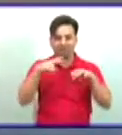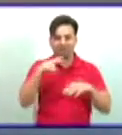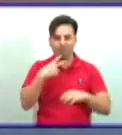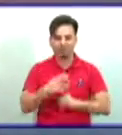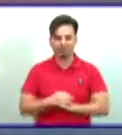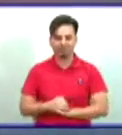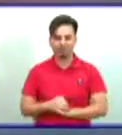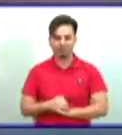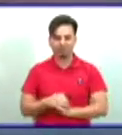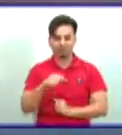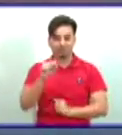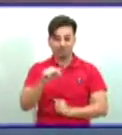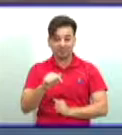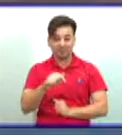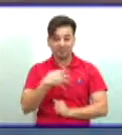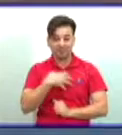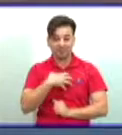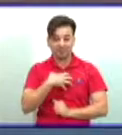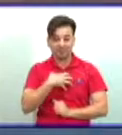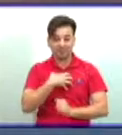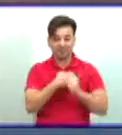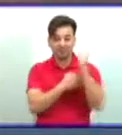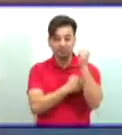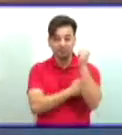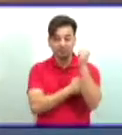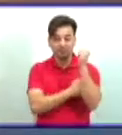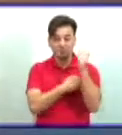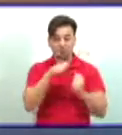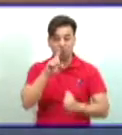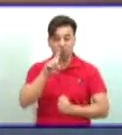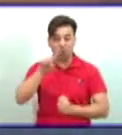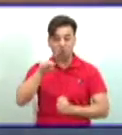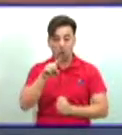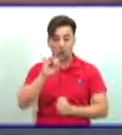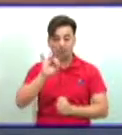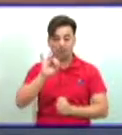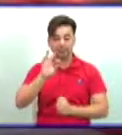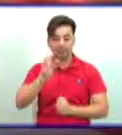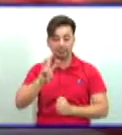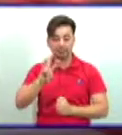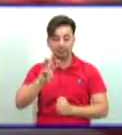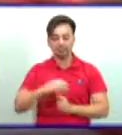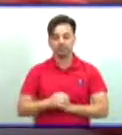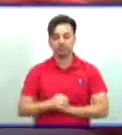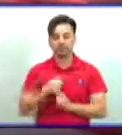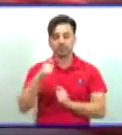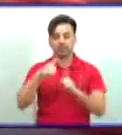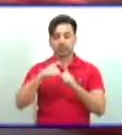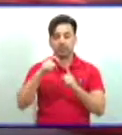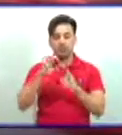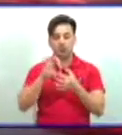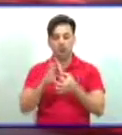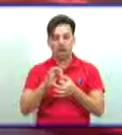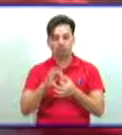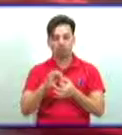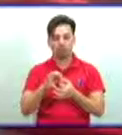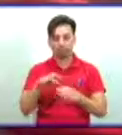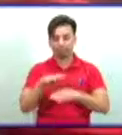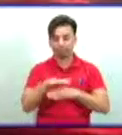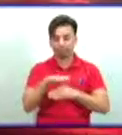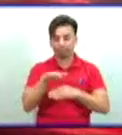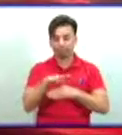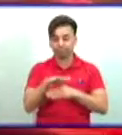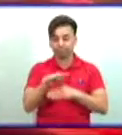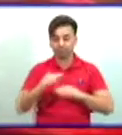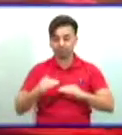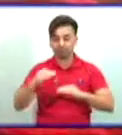de 1,03 kilogramos por centímetro cuadrado sobre el nivel del mar, y es esta presión la que evita